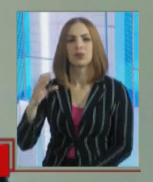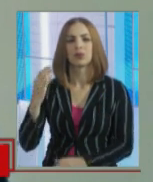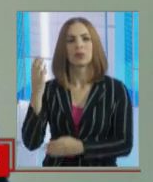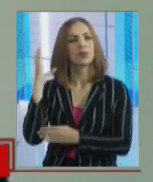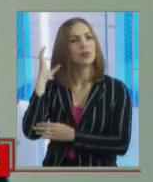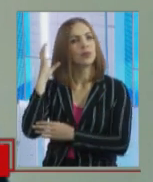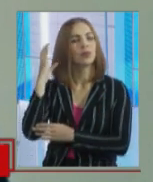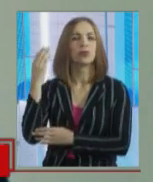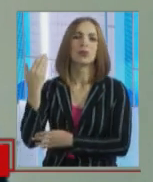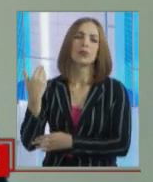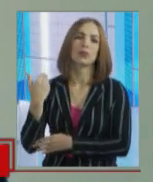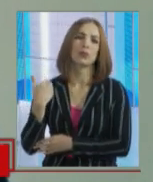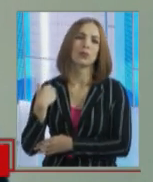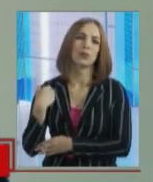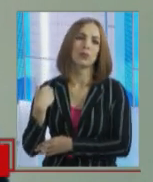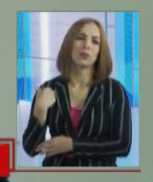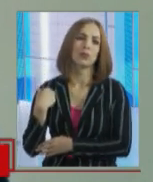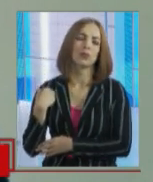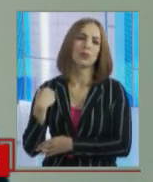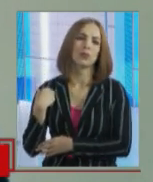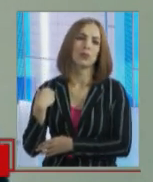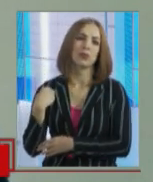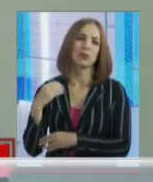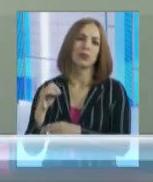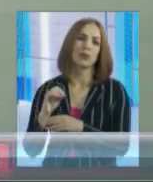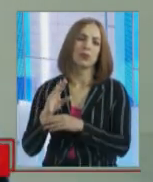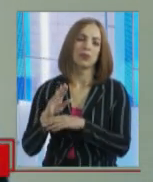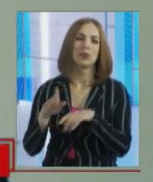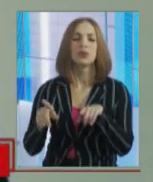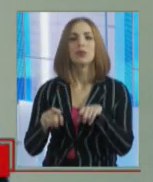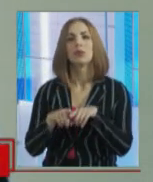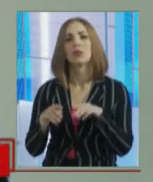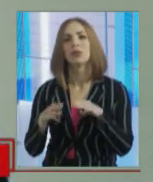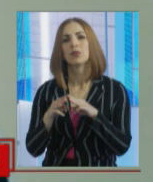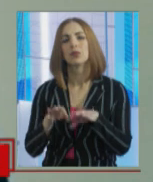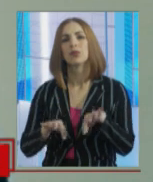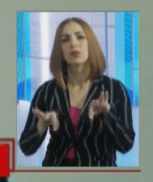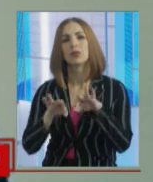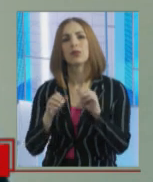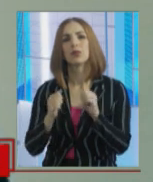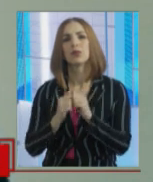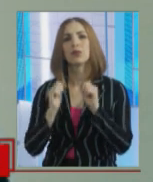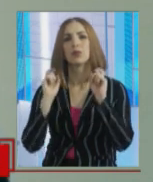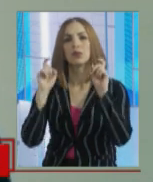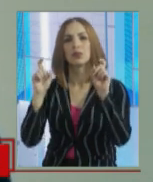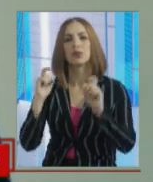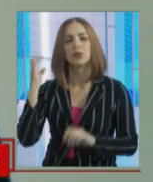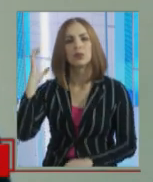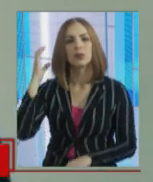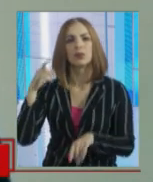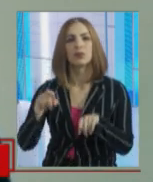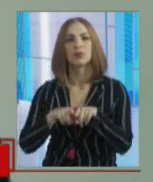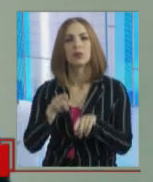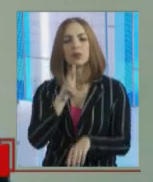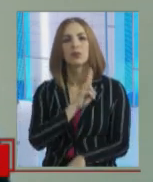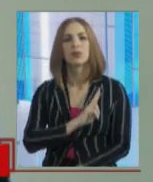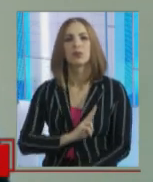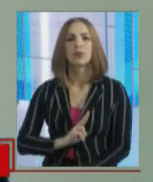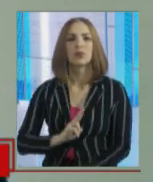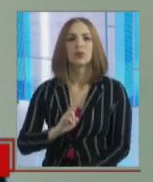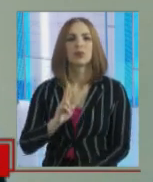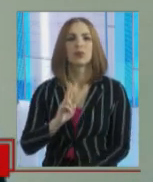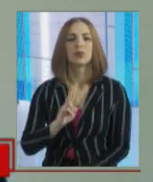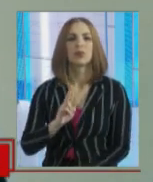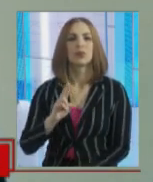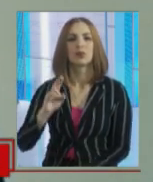función muy importante dentro de esta educación por radio y también estamos utilizando nuestra plataforma de Telemetro